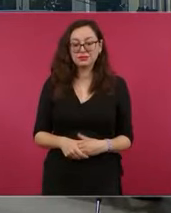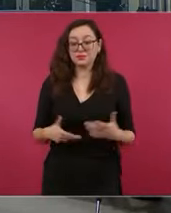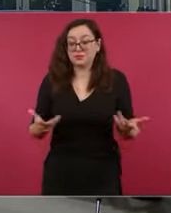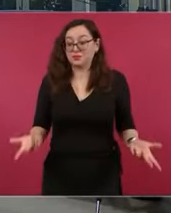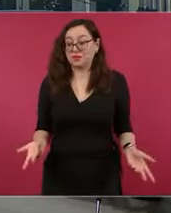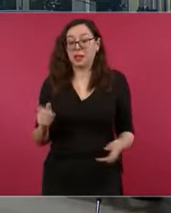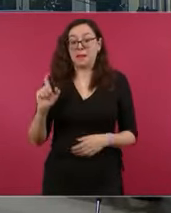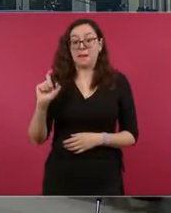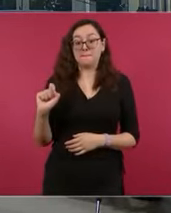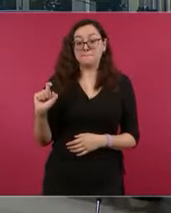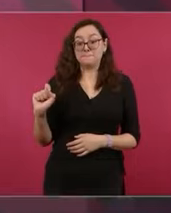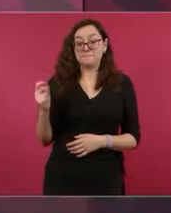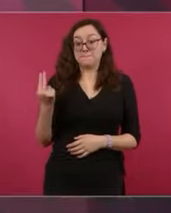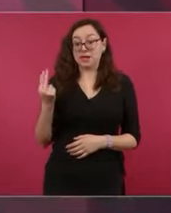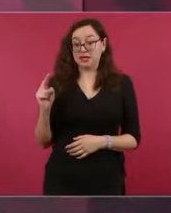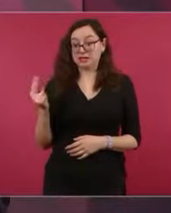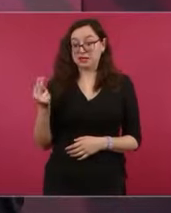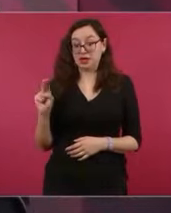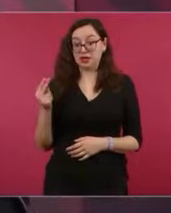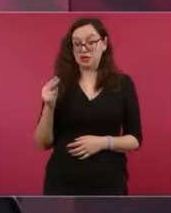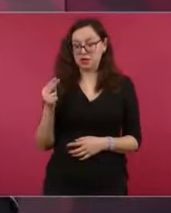del 20 de noviembre para recordar la